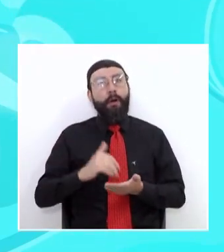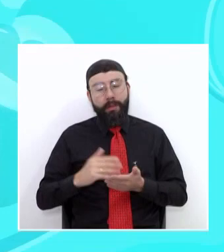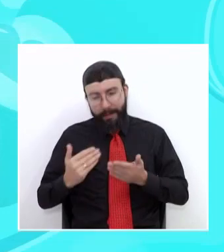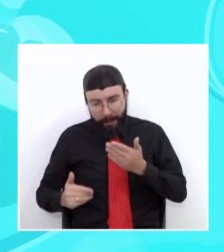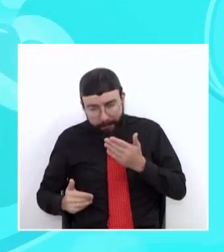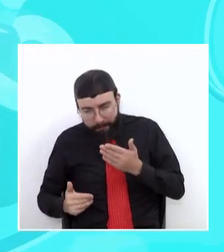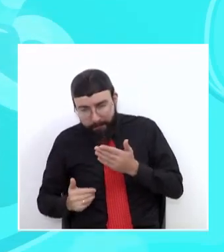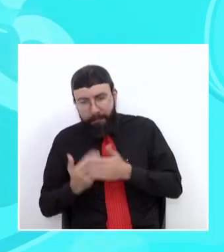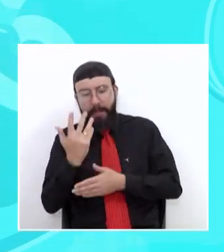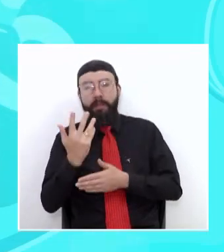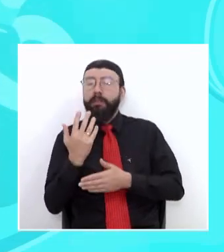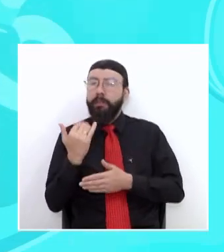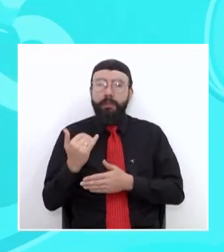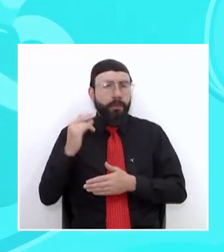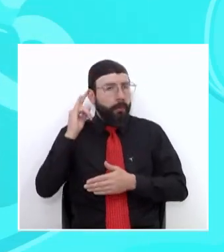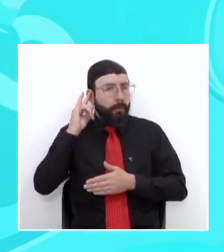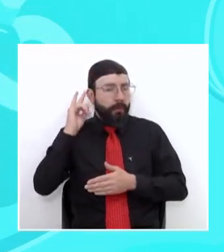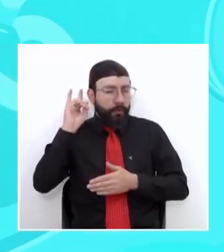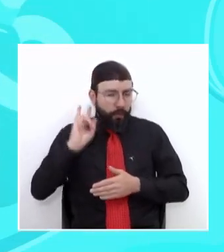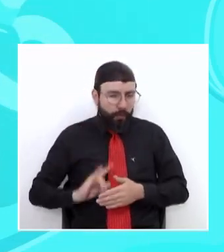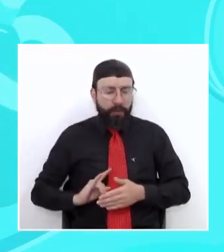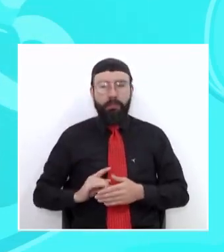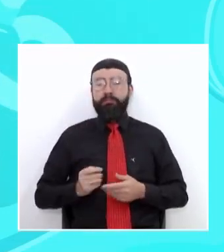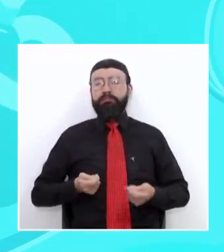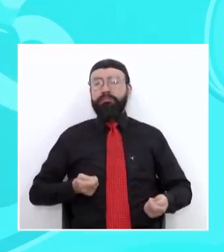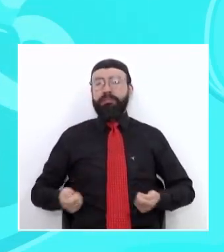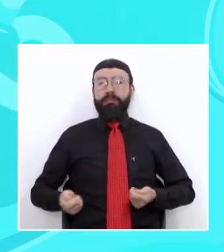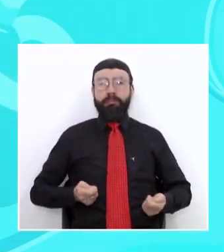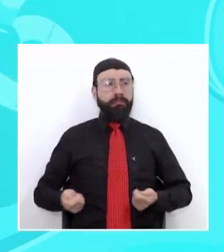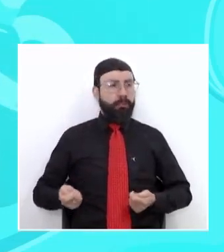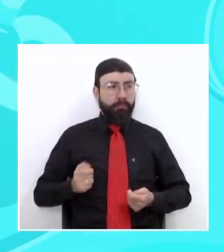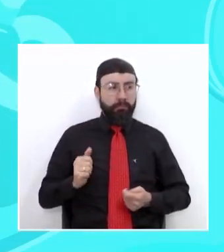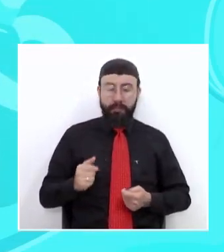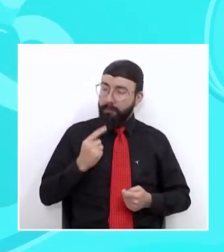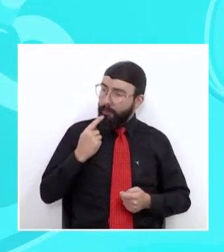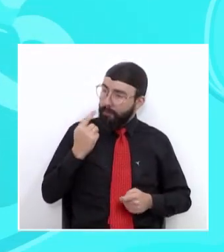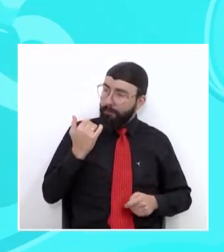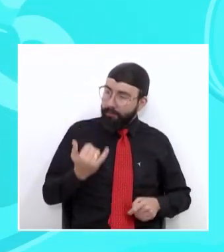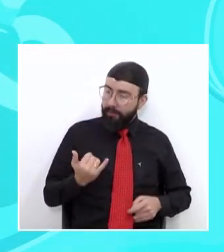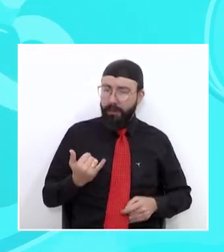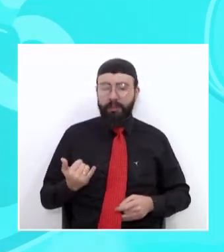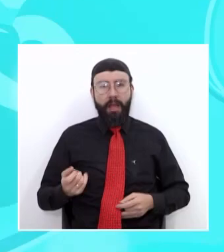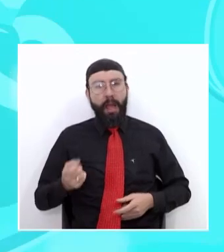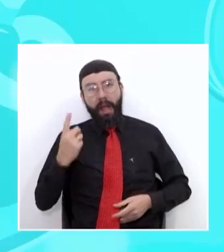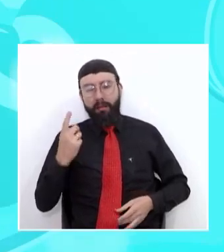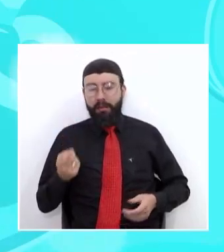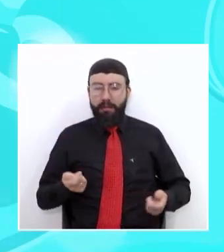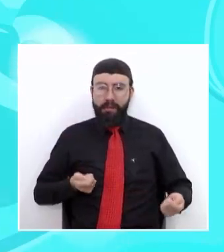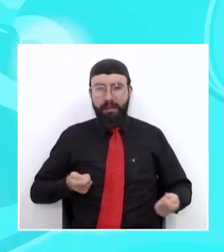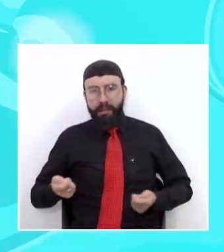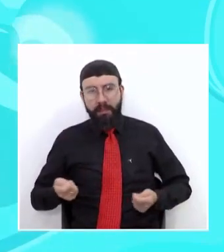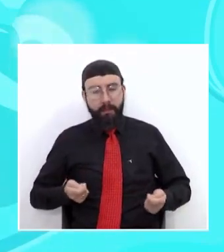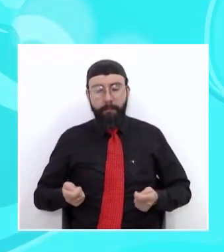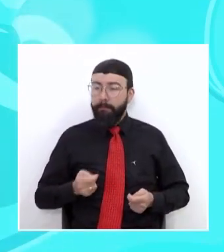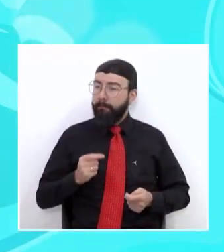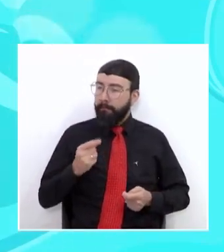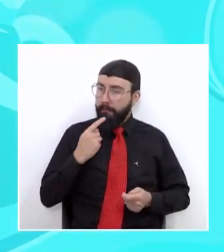reiniciar toda la información que lo que nos está diciendo es que está un poco alterada. Es como dice el